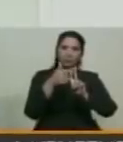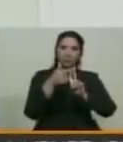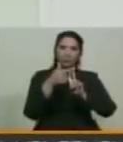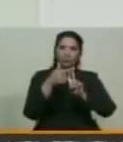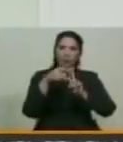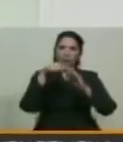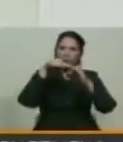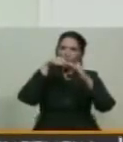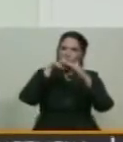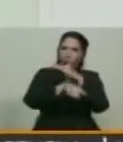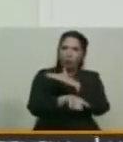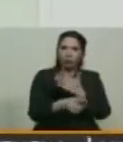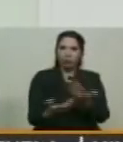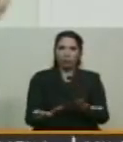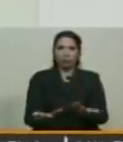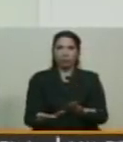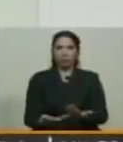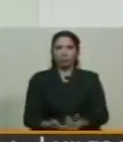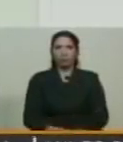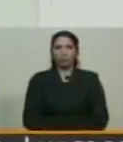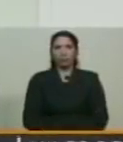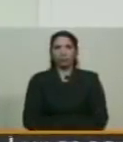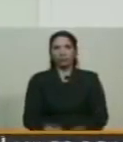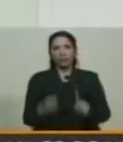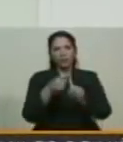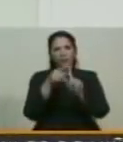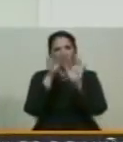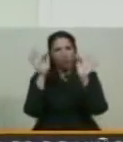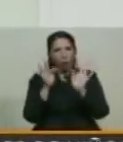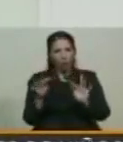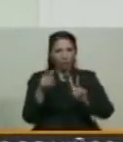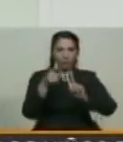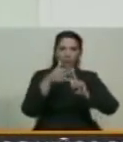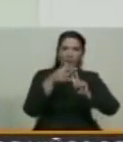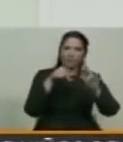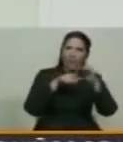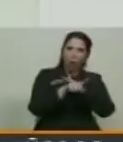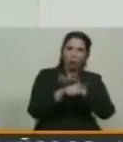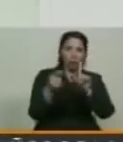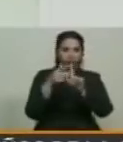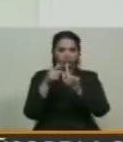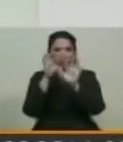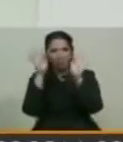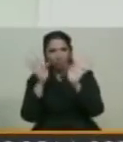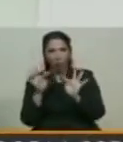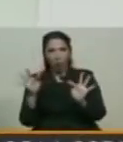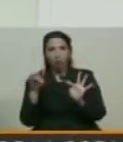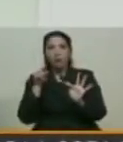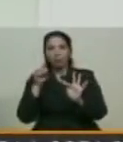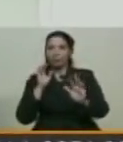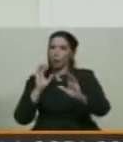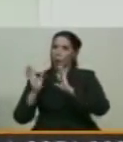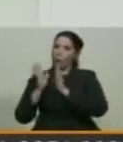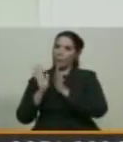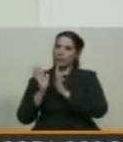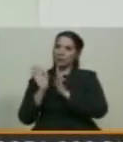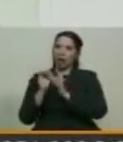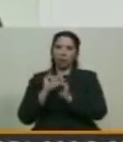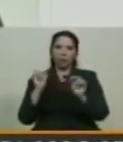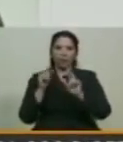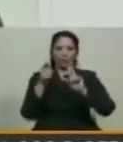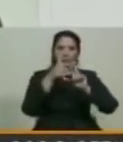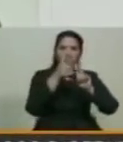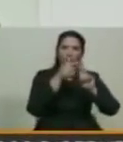fondo. De forma y de fondo. De forma, todas estas cosas que hemos conversado ya. Y de fondo,